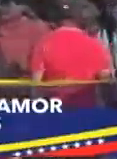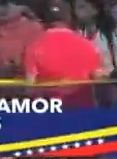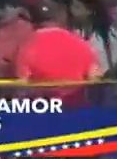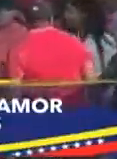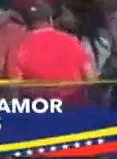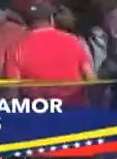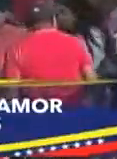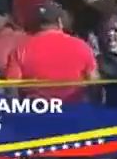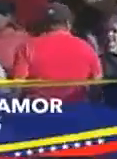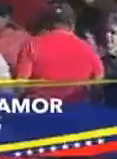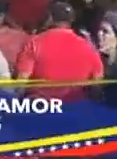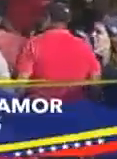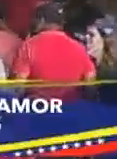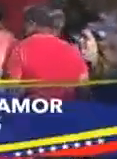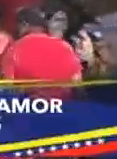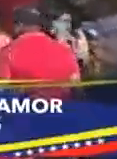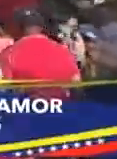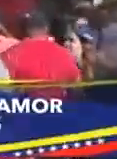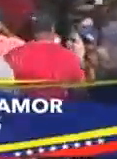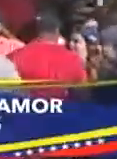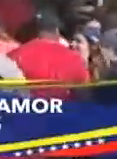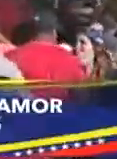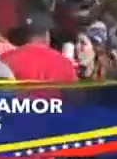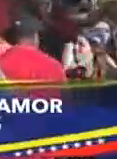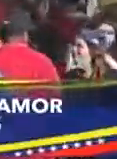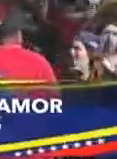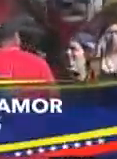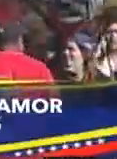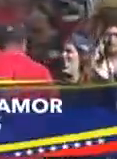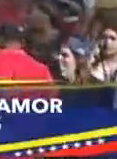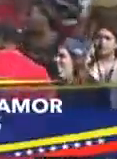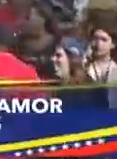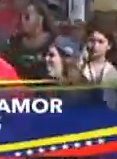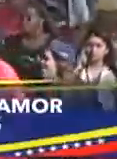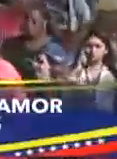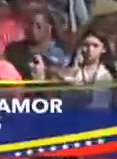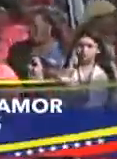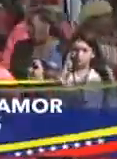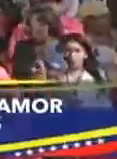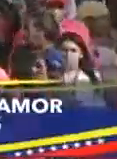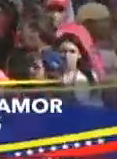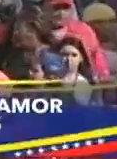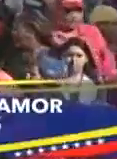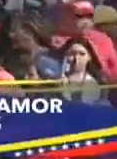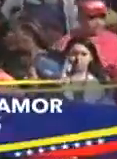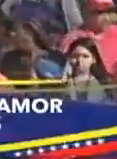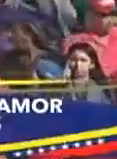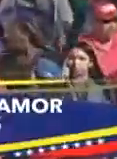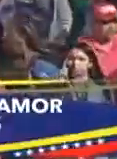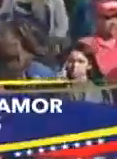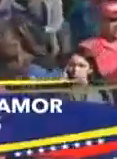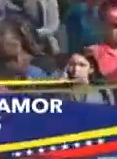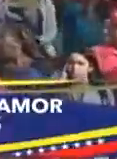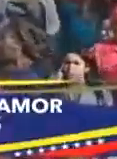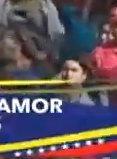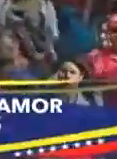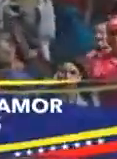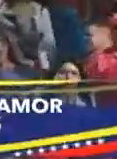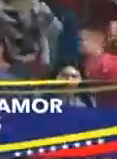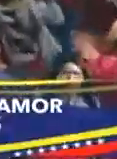en la administración pública. Esto pasaba a ser parte de lo que el comandante Hugo Chávez llamaba la soberanía tecnológica. Hoy